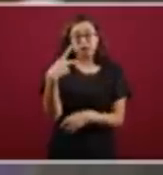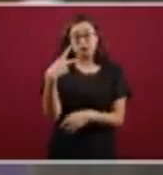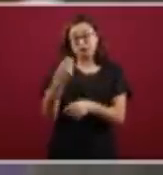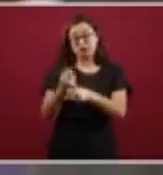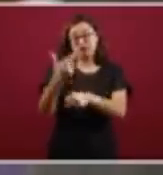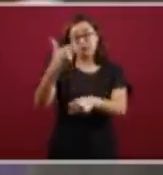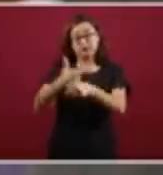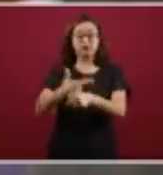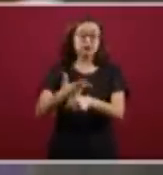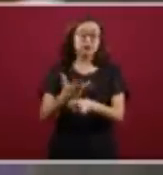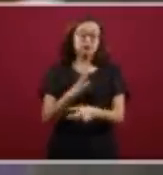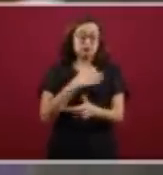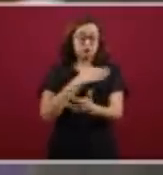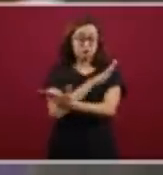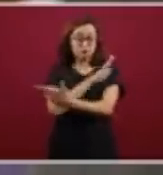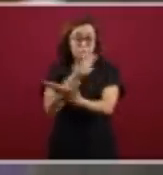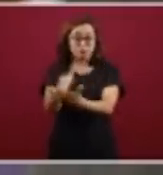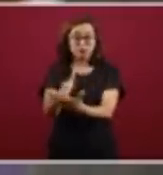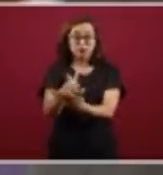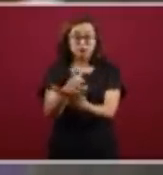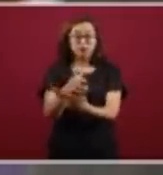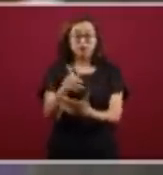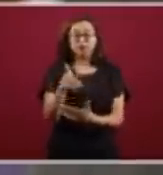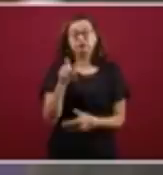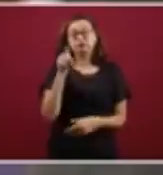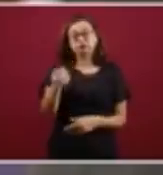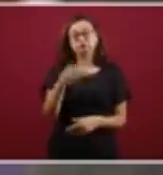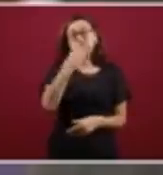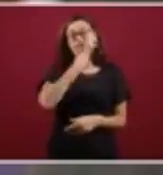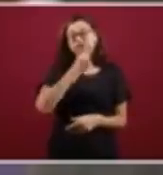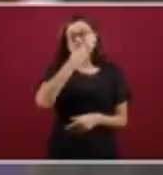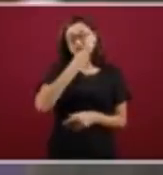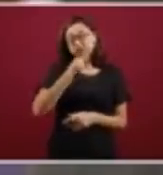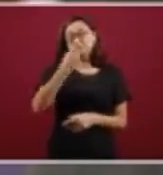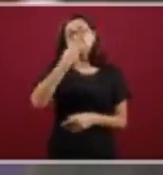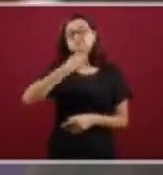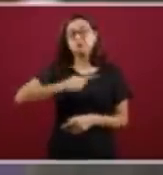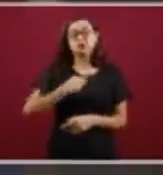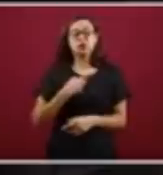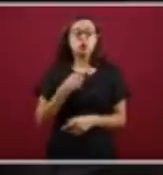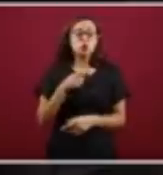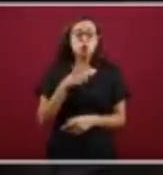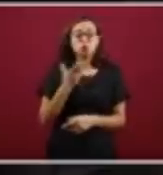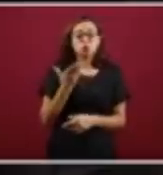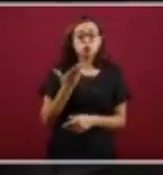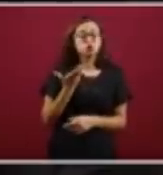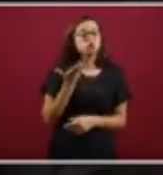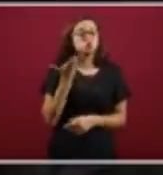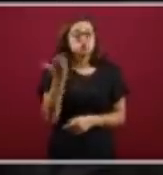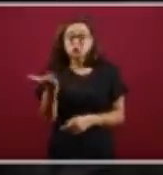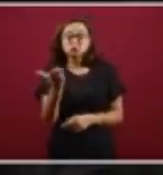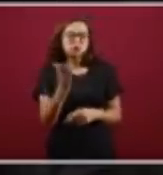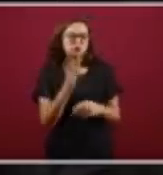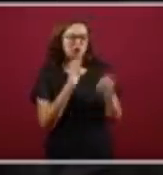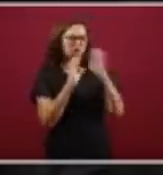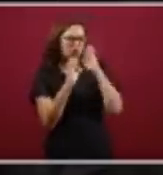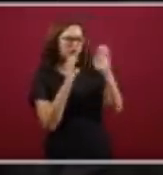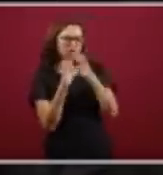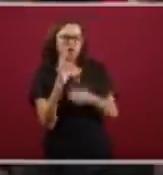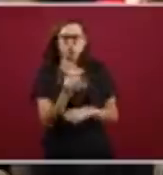la subsecretaría, me comentaba el joven que me atendió que usted no daba entrevistas.